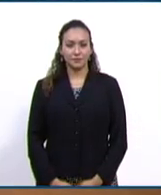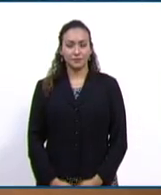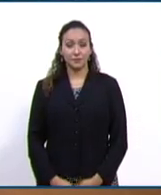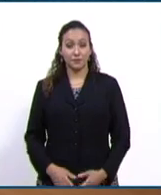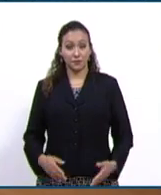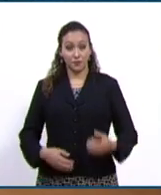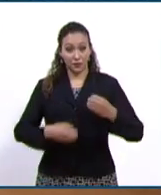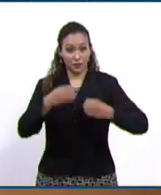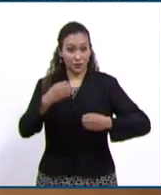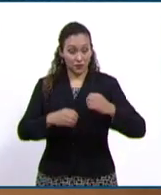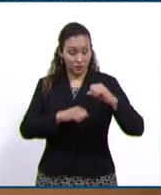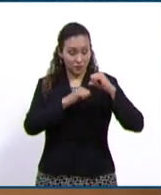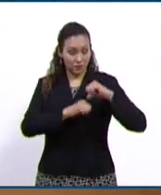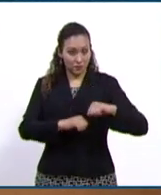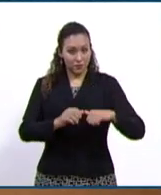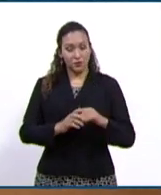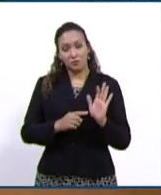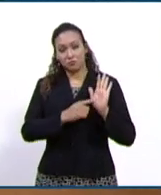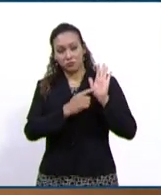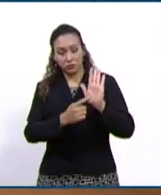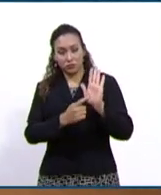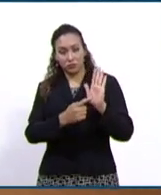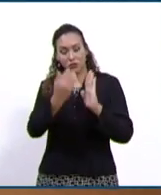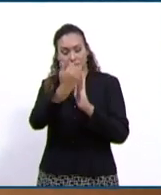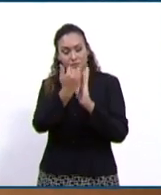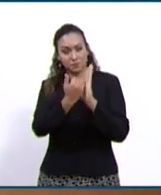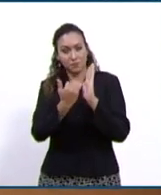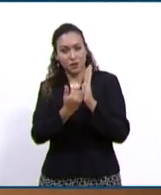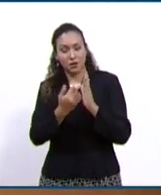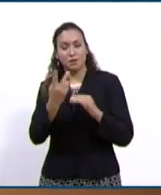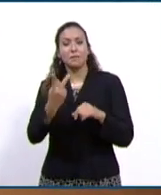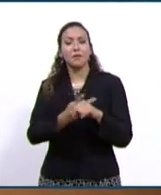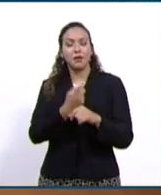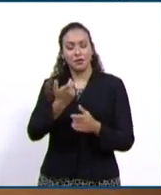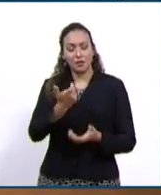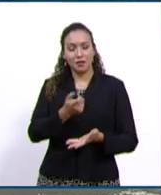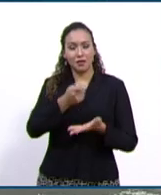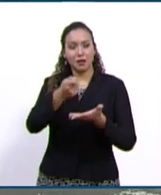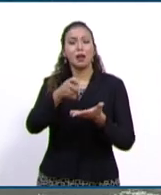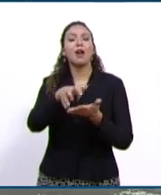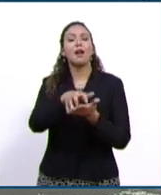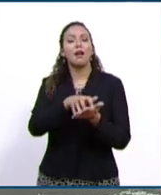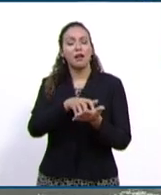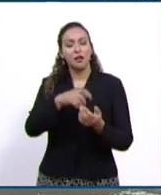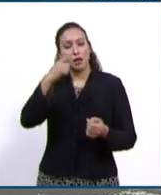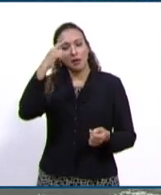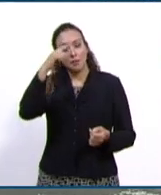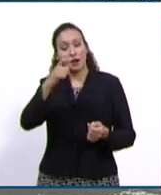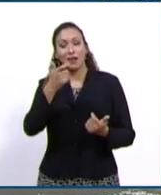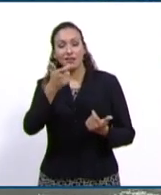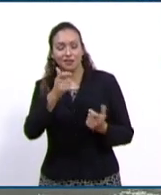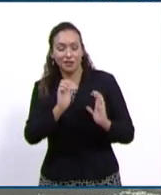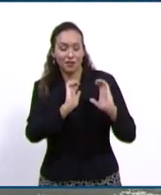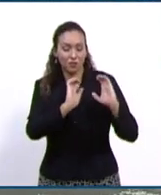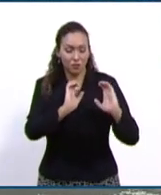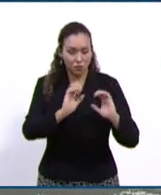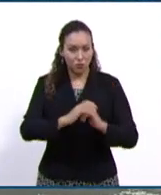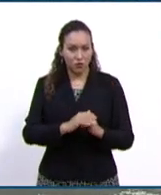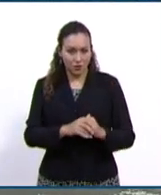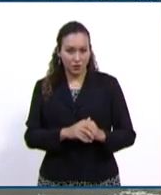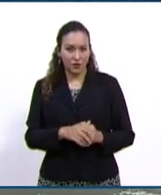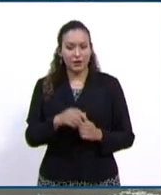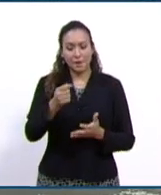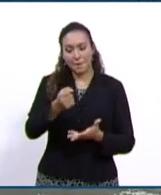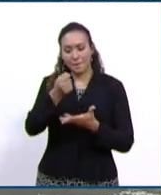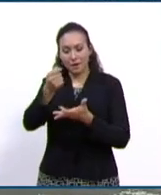El Poder Judicial Federal dio a conocer las medidas de contención del gasto basadas en los principios de racionalidad, austeridad, disciplina